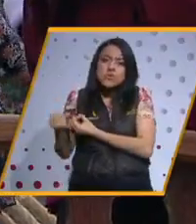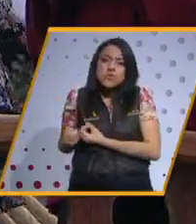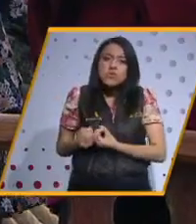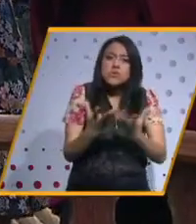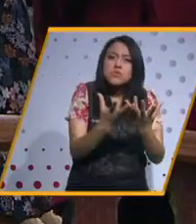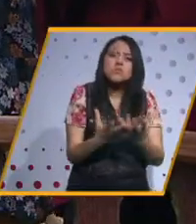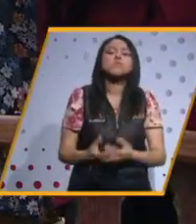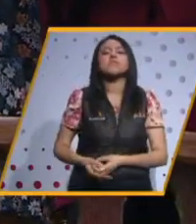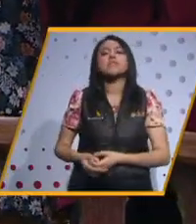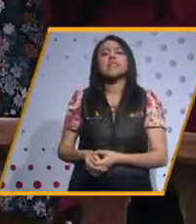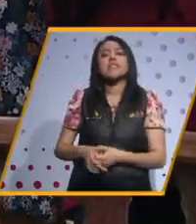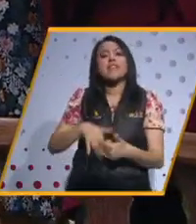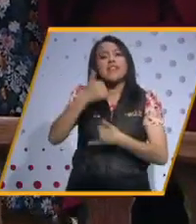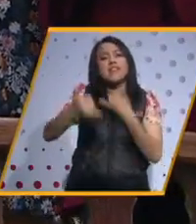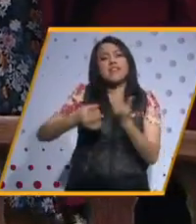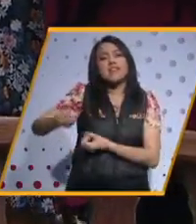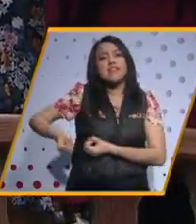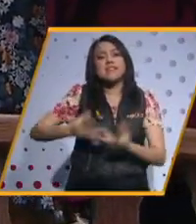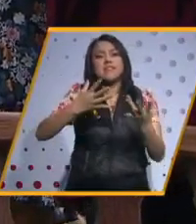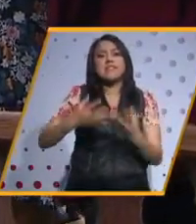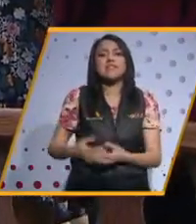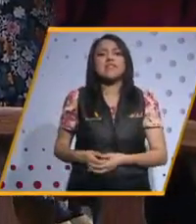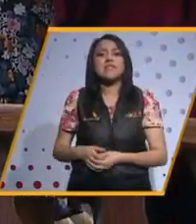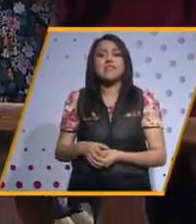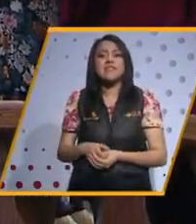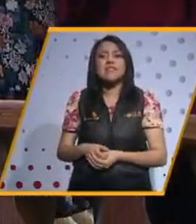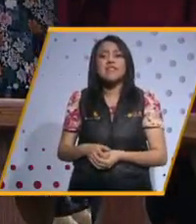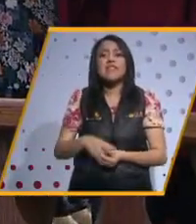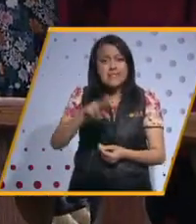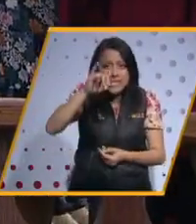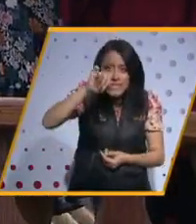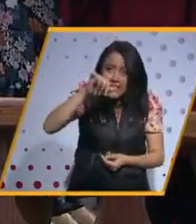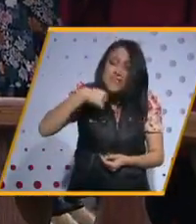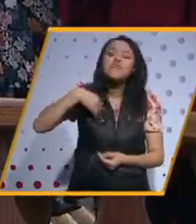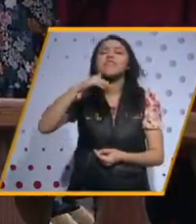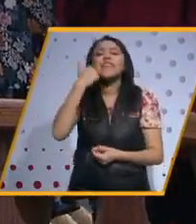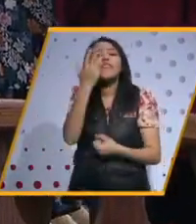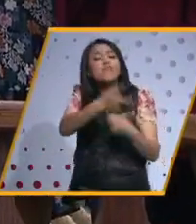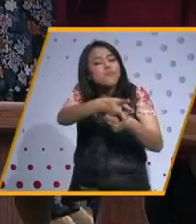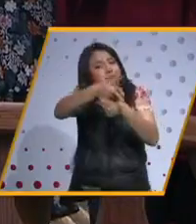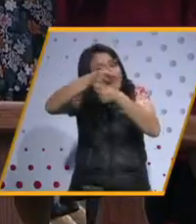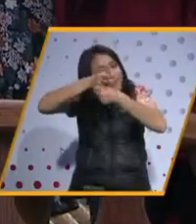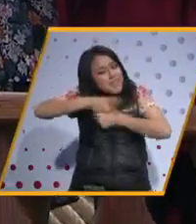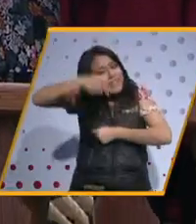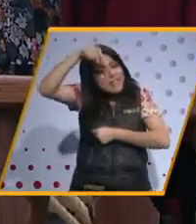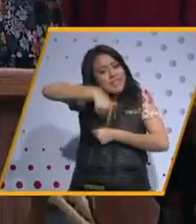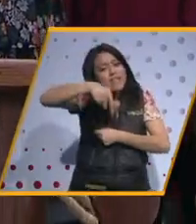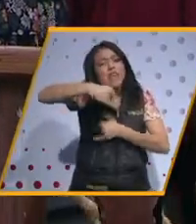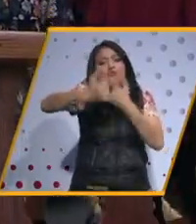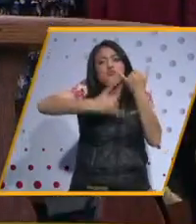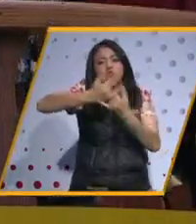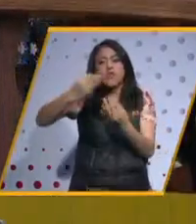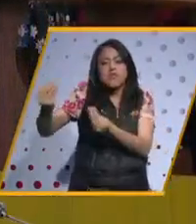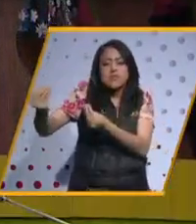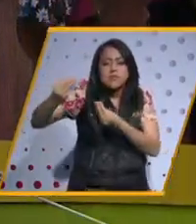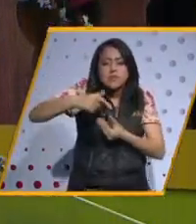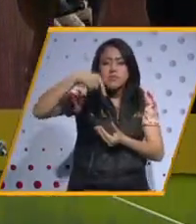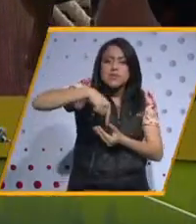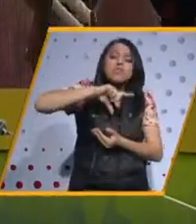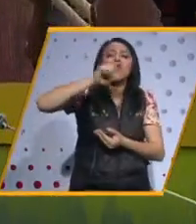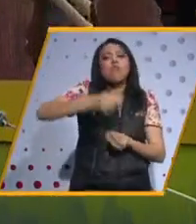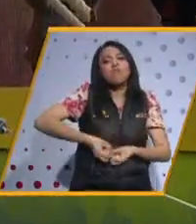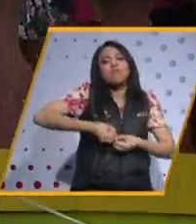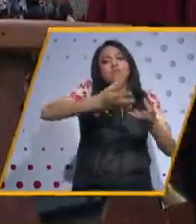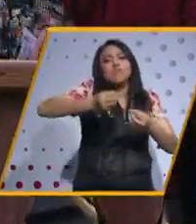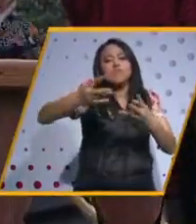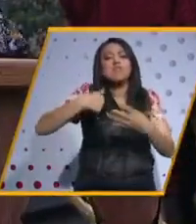campaña de Juguetón, ¿verdad, Maru? Claro que sí, aquí estamos para invitarlos, vamos por esta causa, vengan y donen sus juguetes y los esperamos a todos.